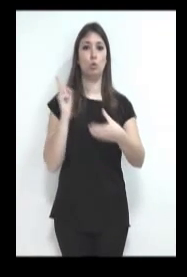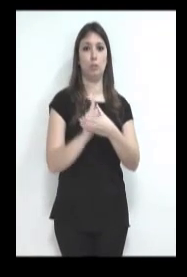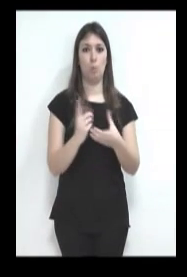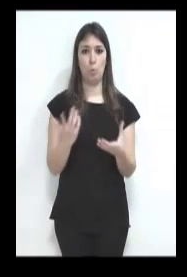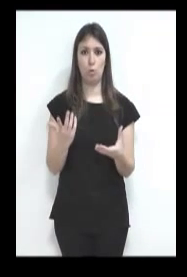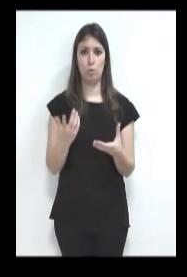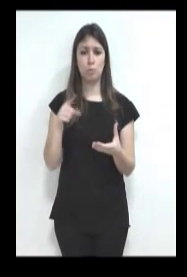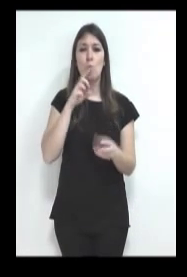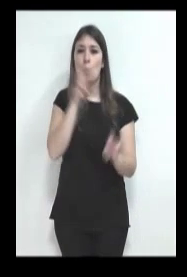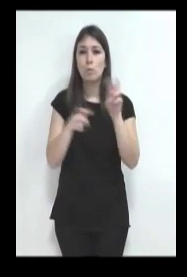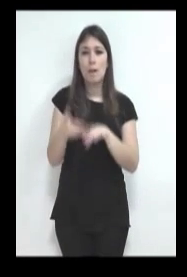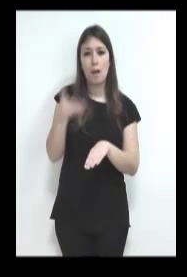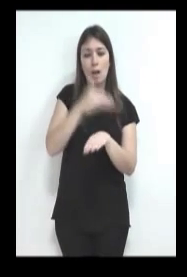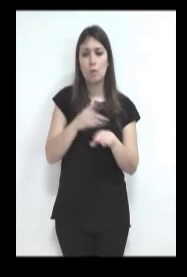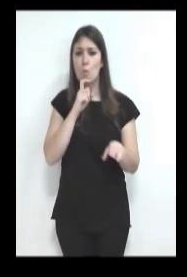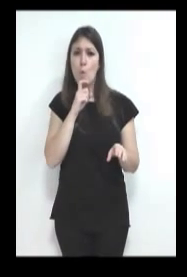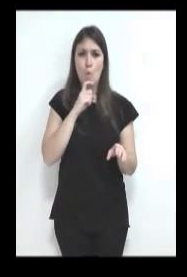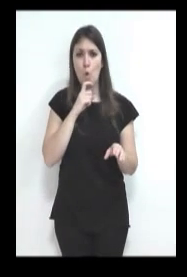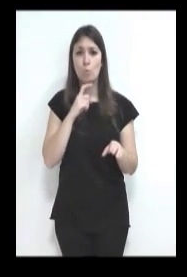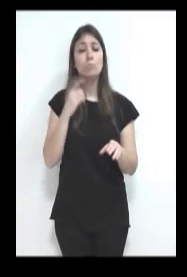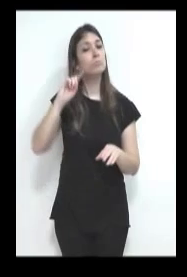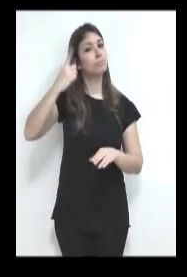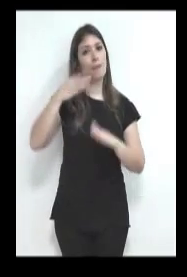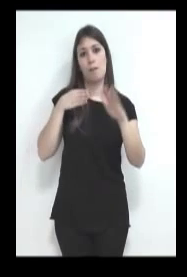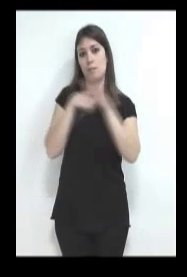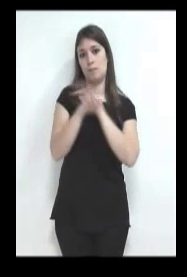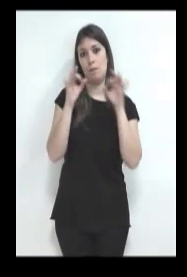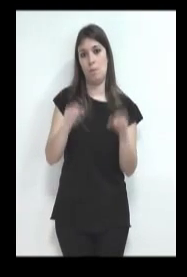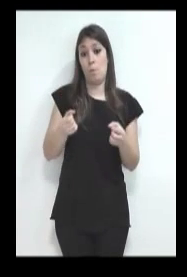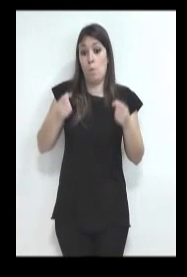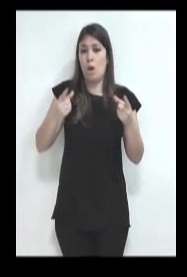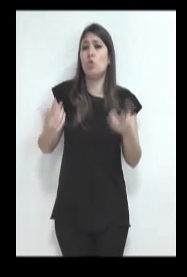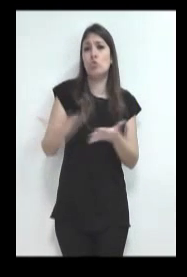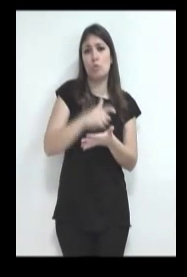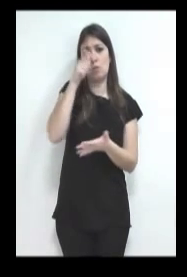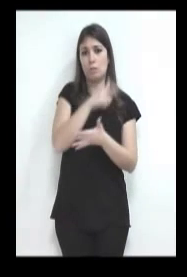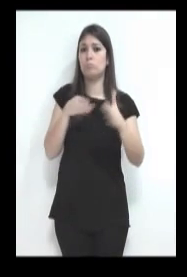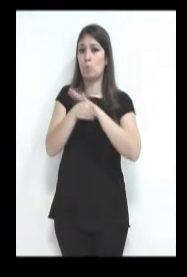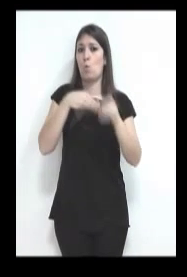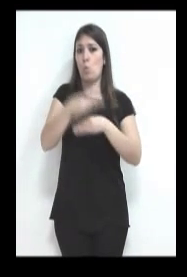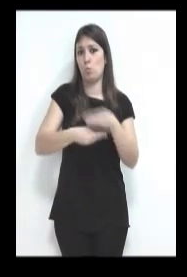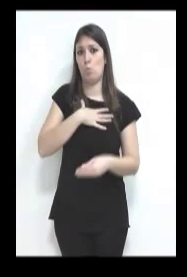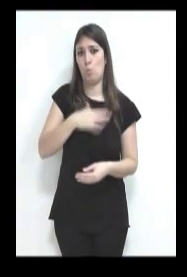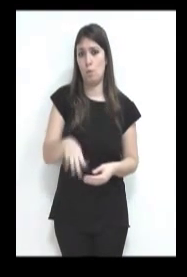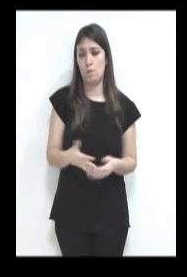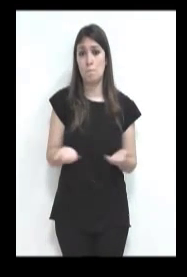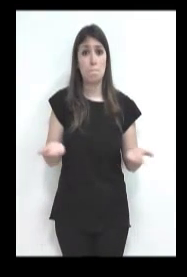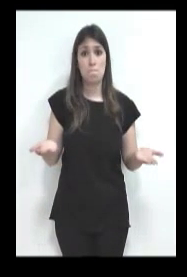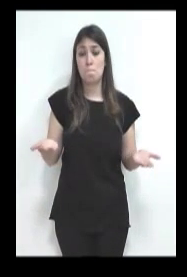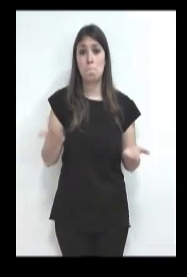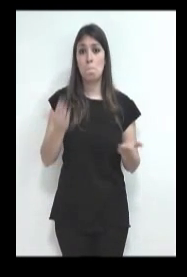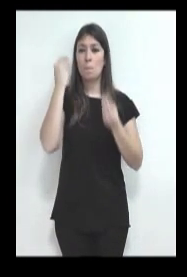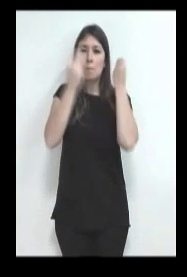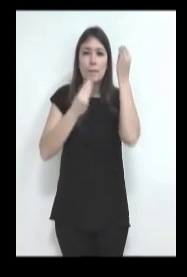es esa búsqueda, ¿no? Estamos hablando ahí sobre accesibilidad, de que sean accesibles a todas las personas. Porque para